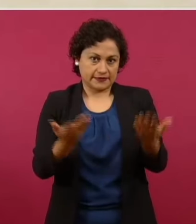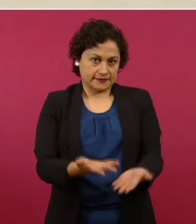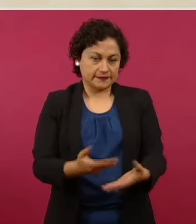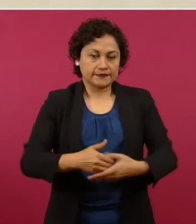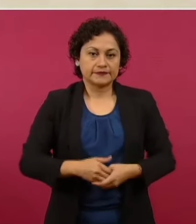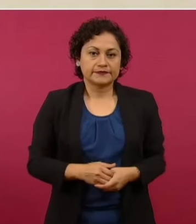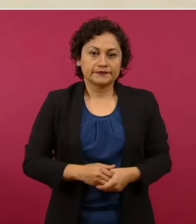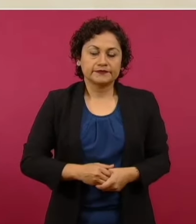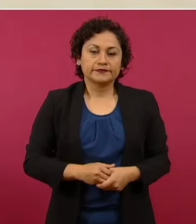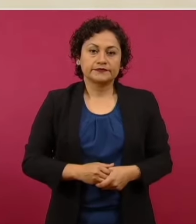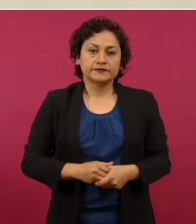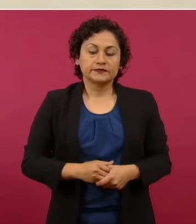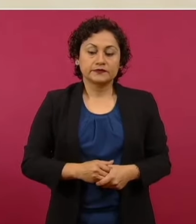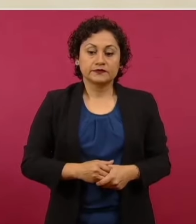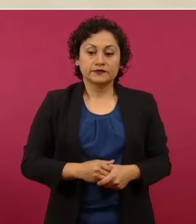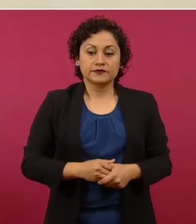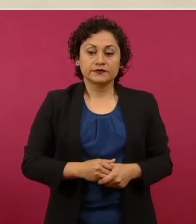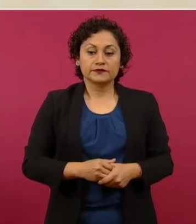Antes de